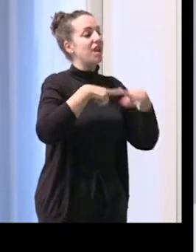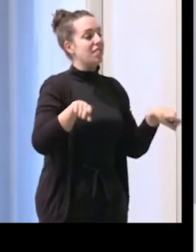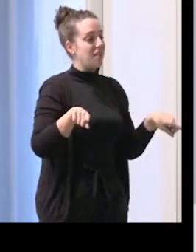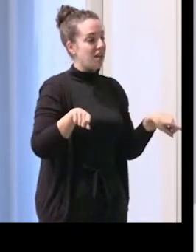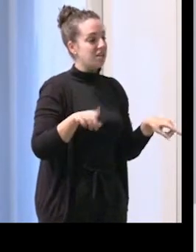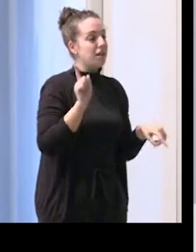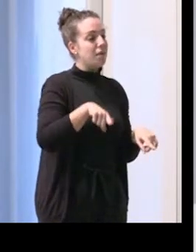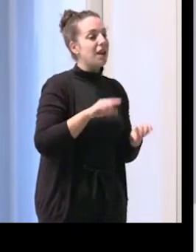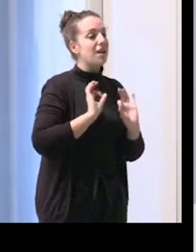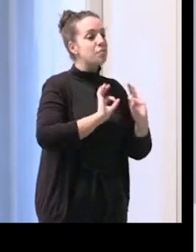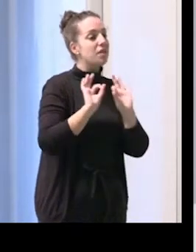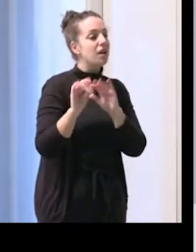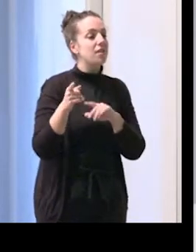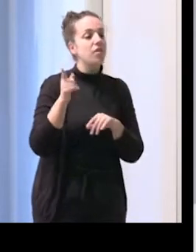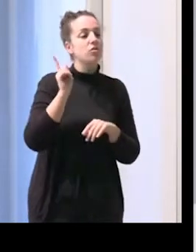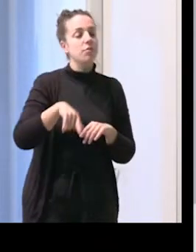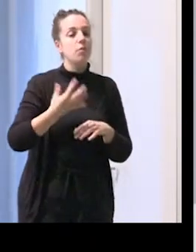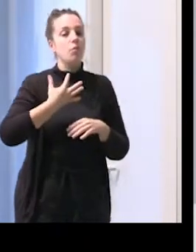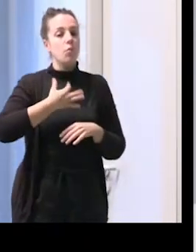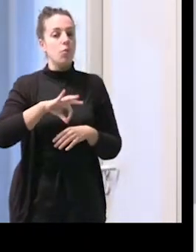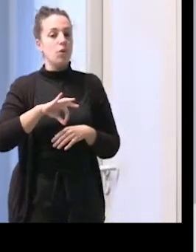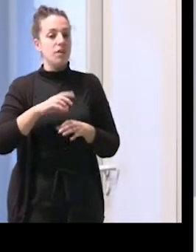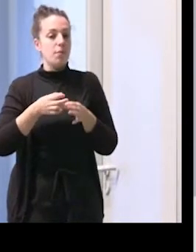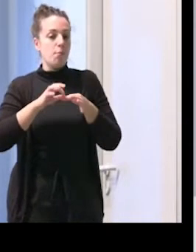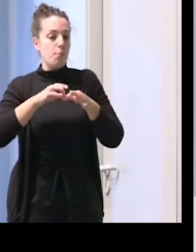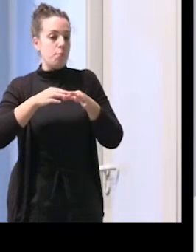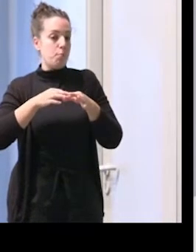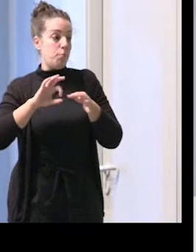de sí mismas, autorreplicarse, proliferar.